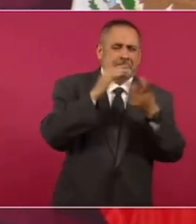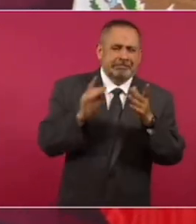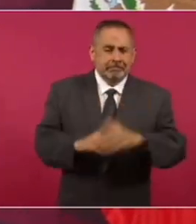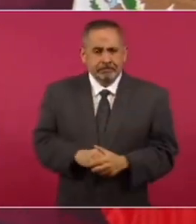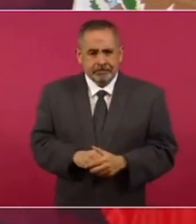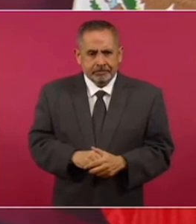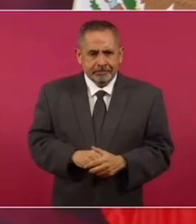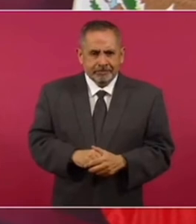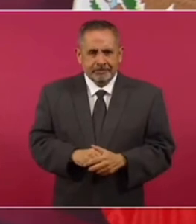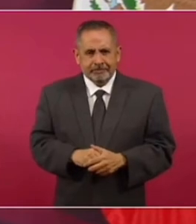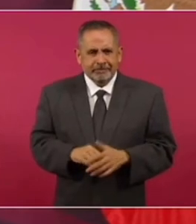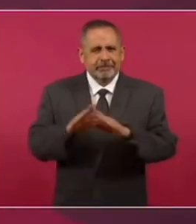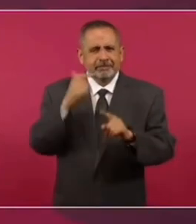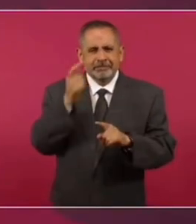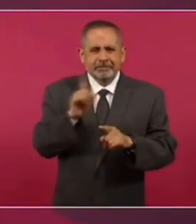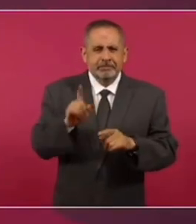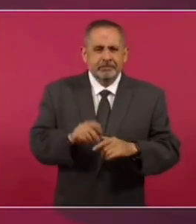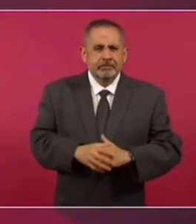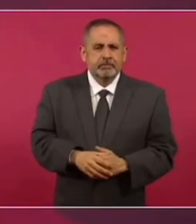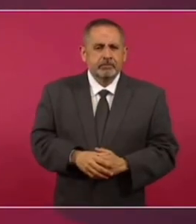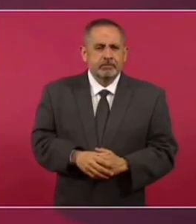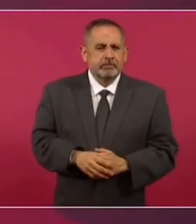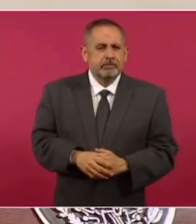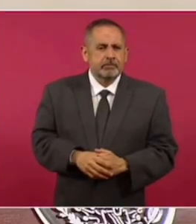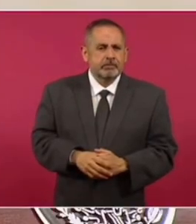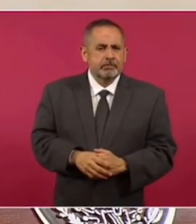O sea, ya no quiero que